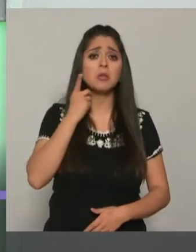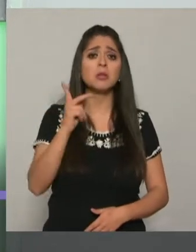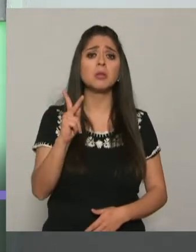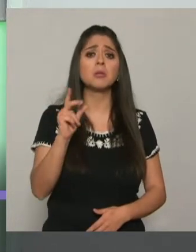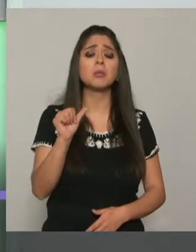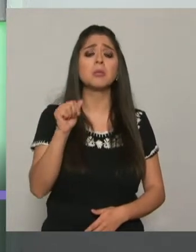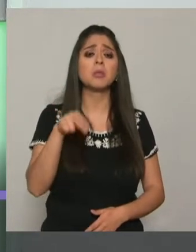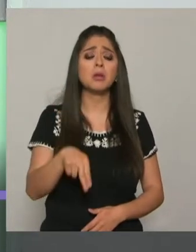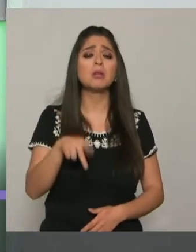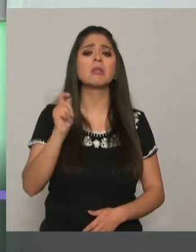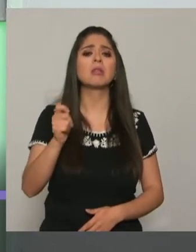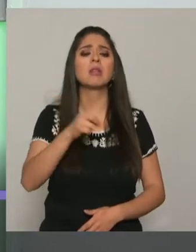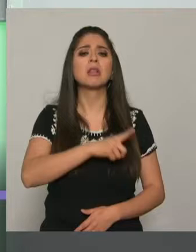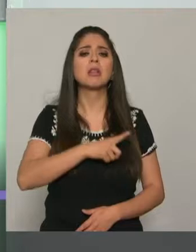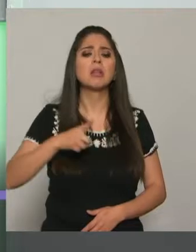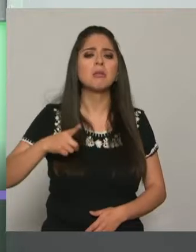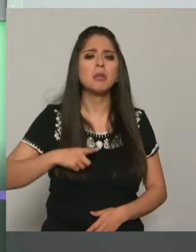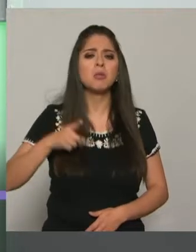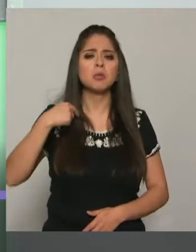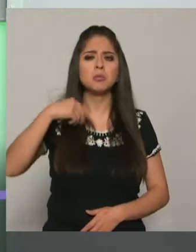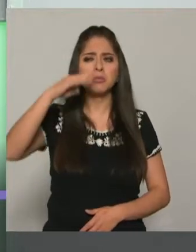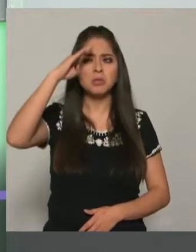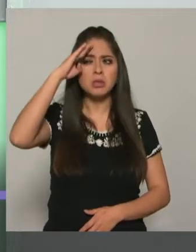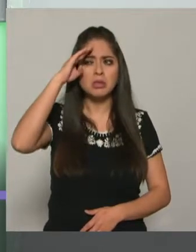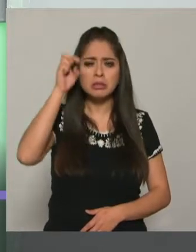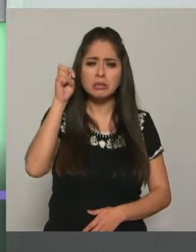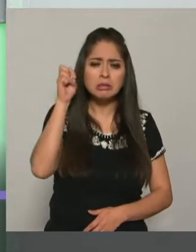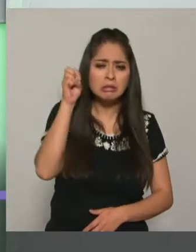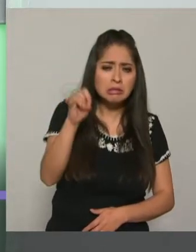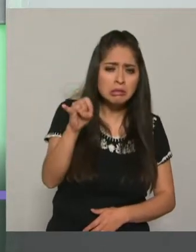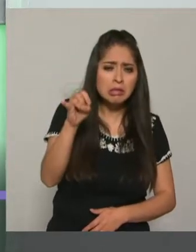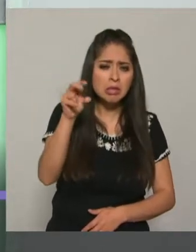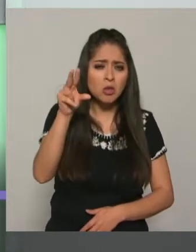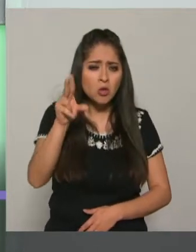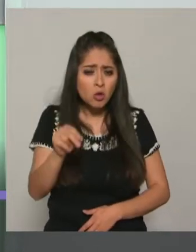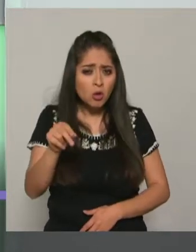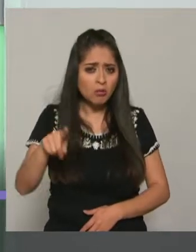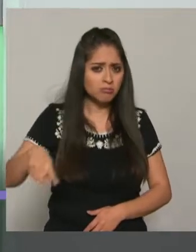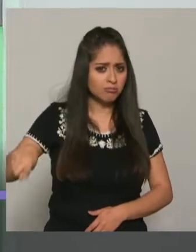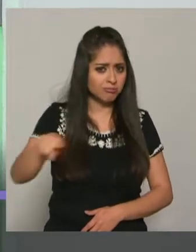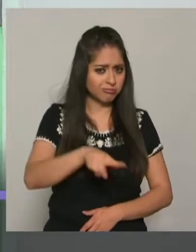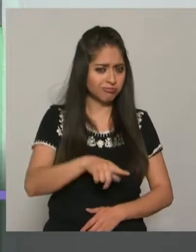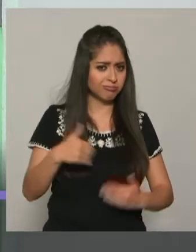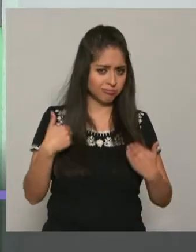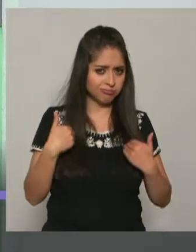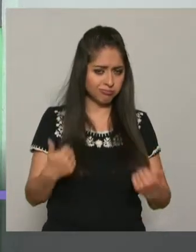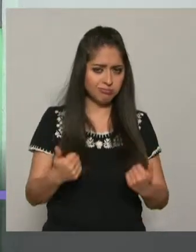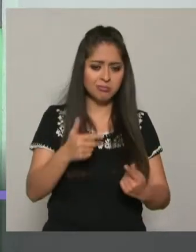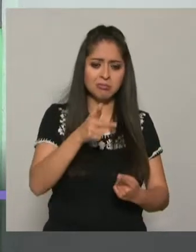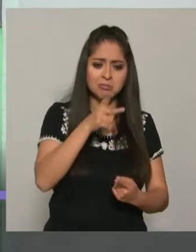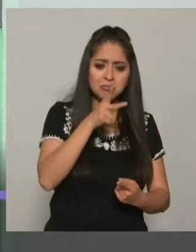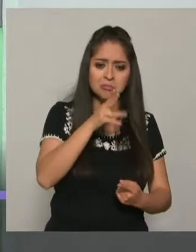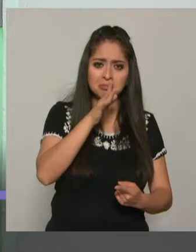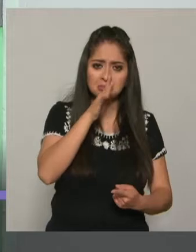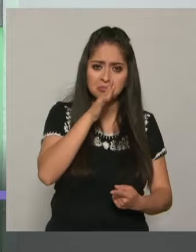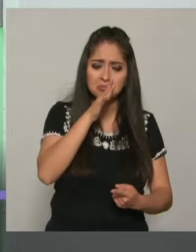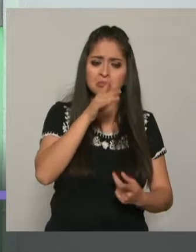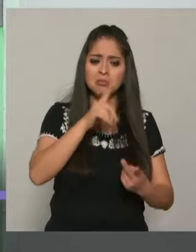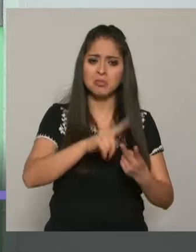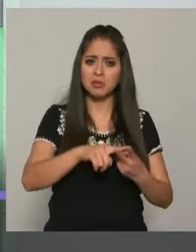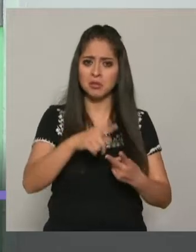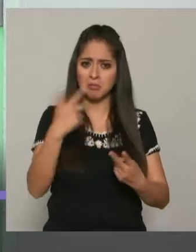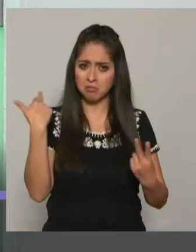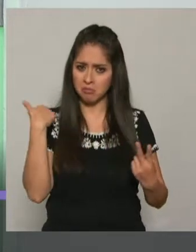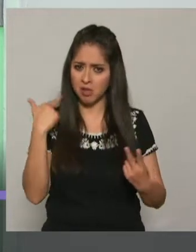que hay que voltearnos a ver y saber si estamos realmente capacitados, padres de familia, maestros, para poder recibir